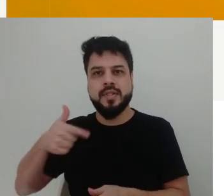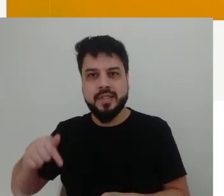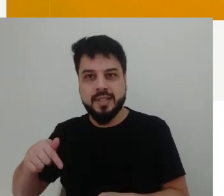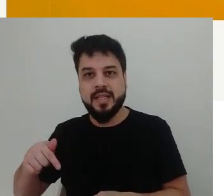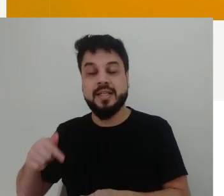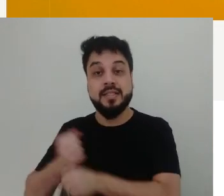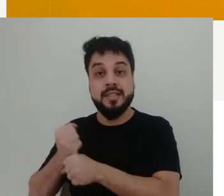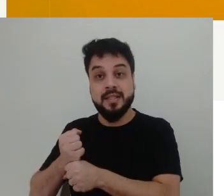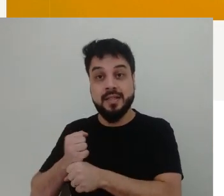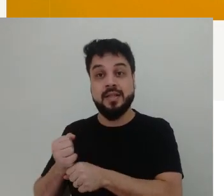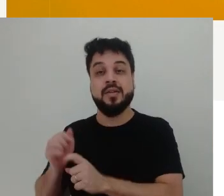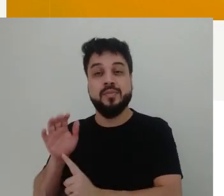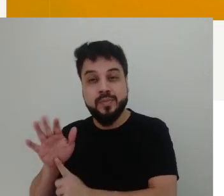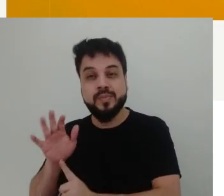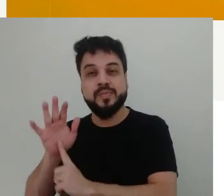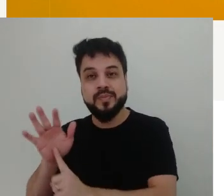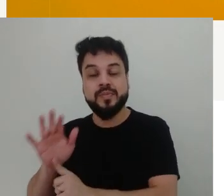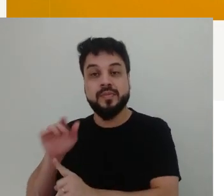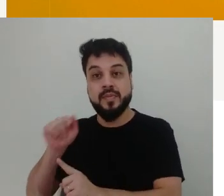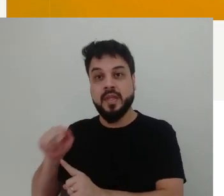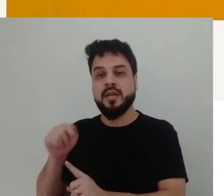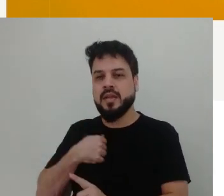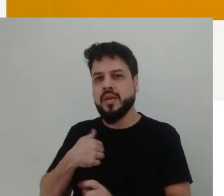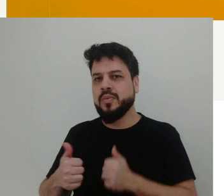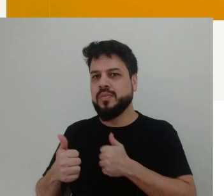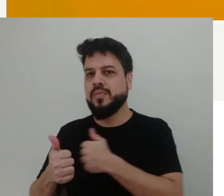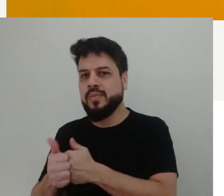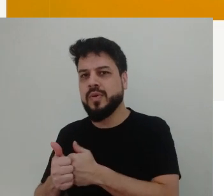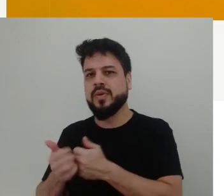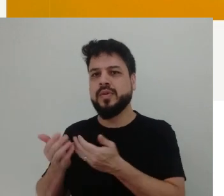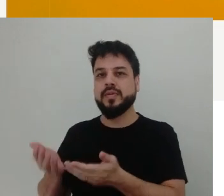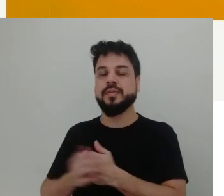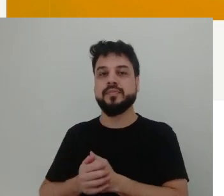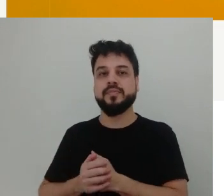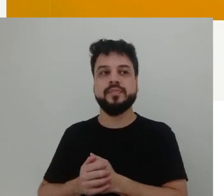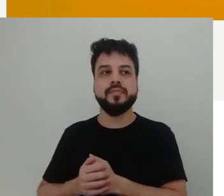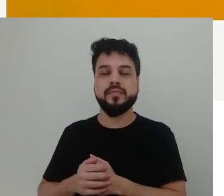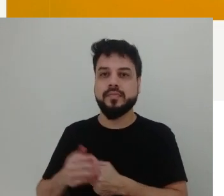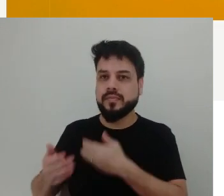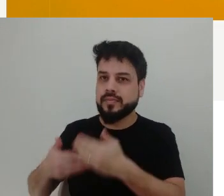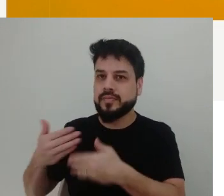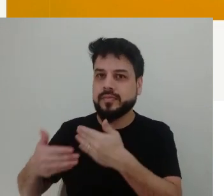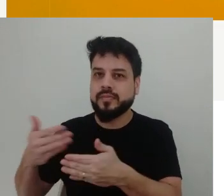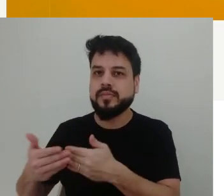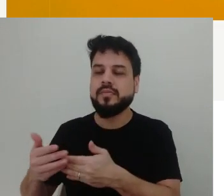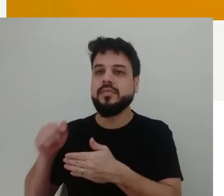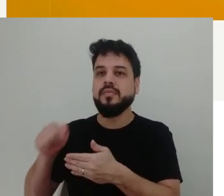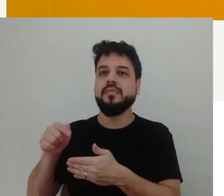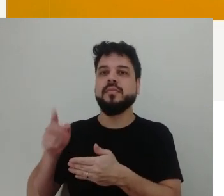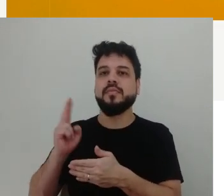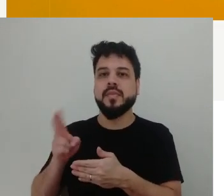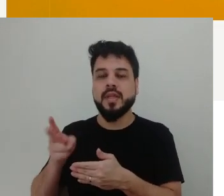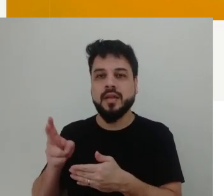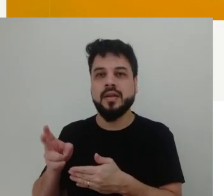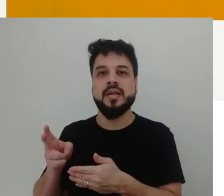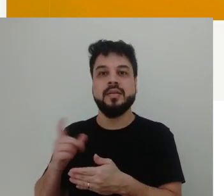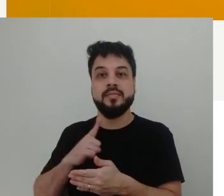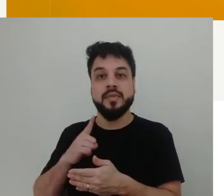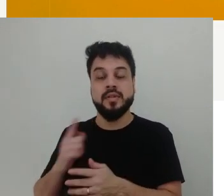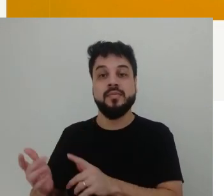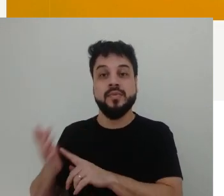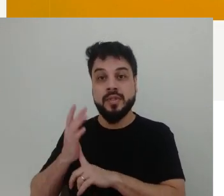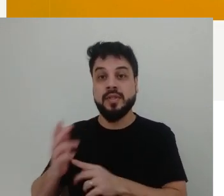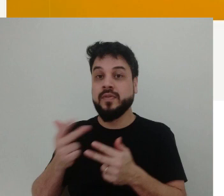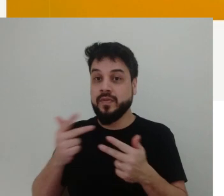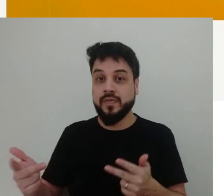de capacidades y destrezas. Y finalmente el tema de la gestión, ¿verdad? De una gestión